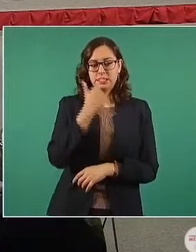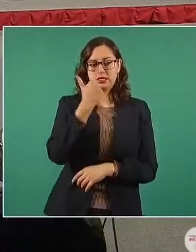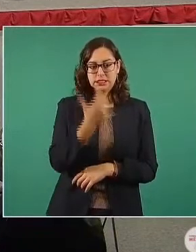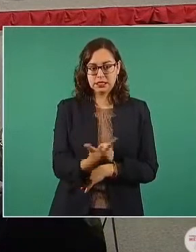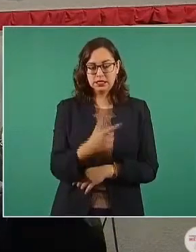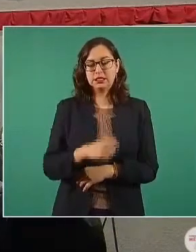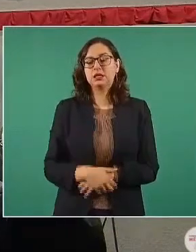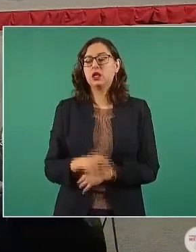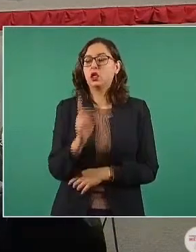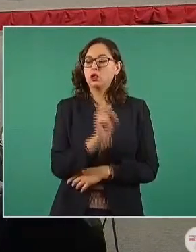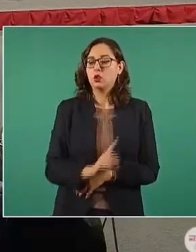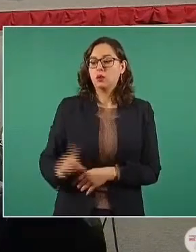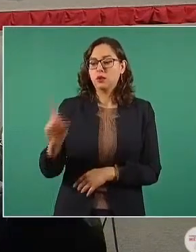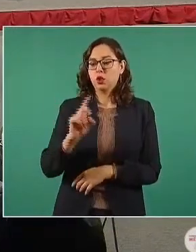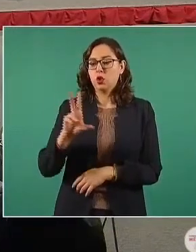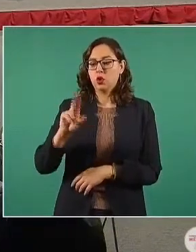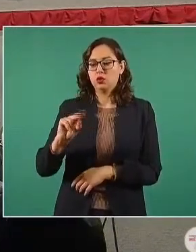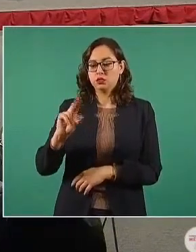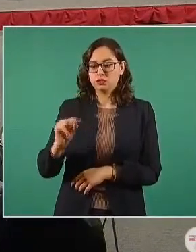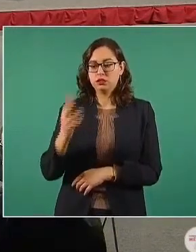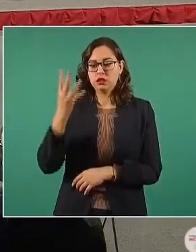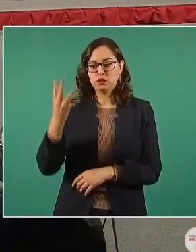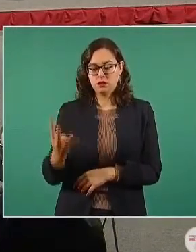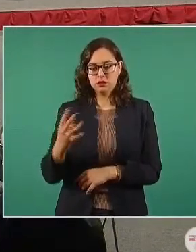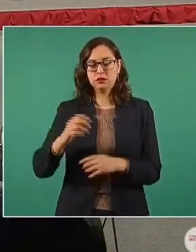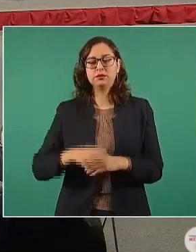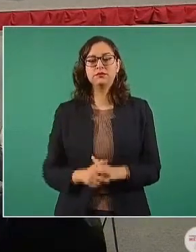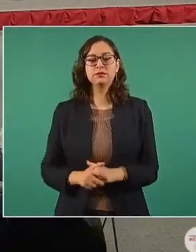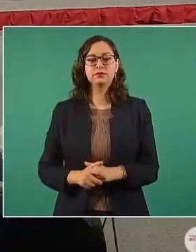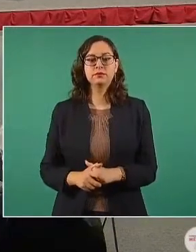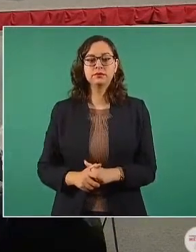y ayer 84.